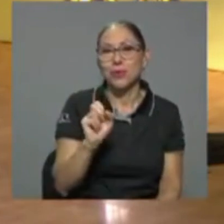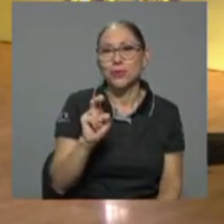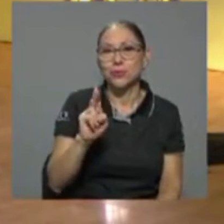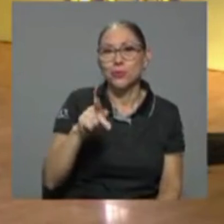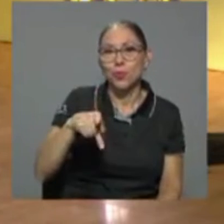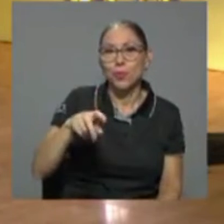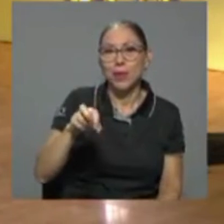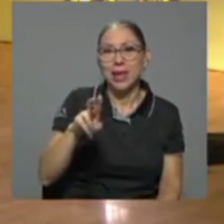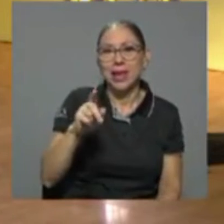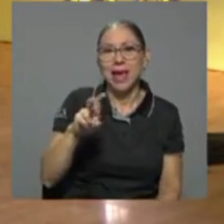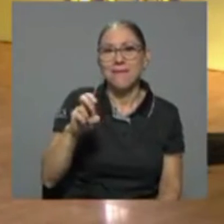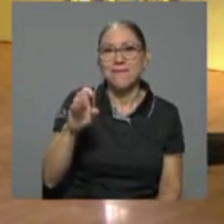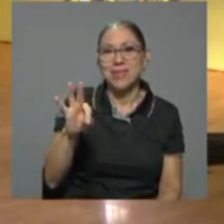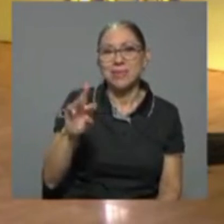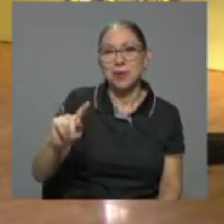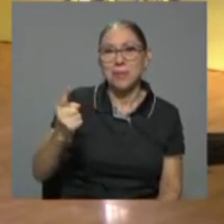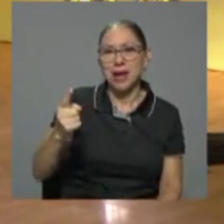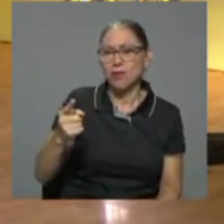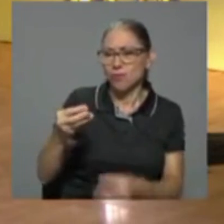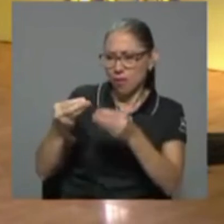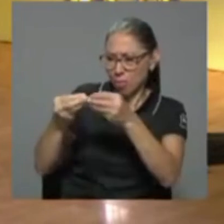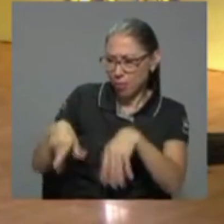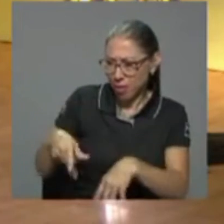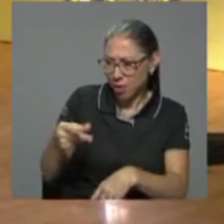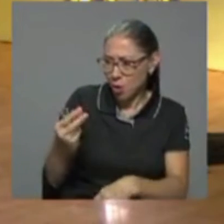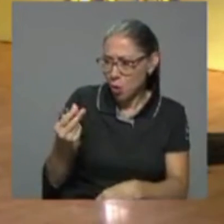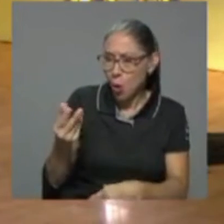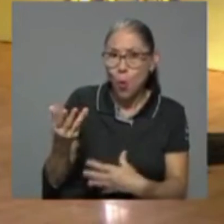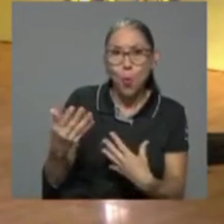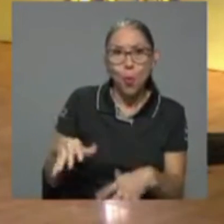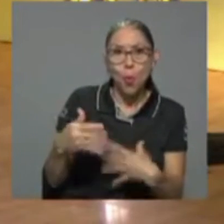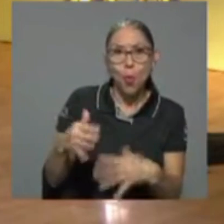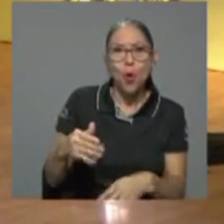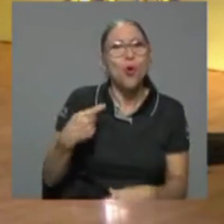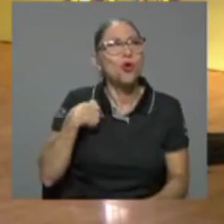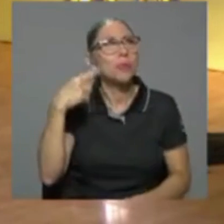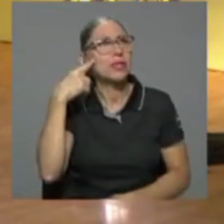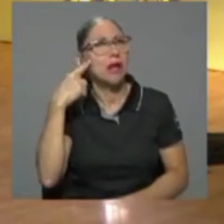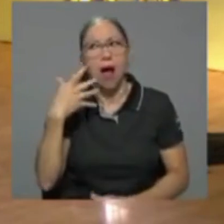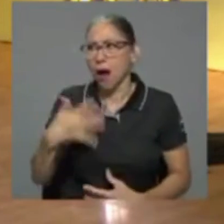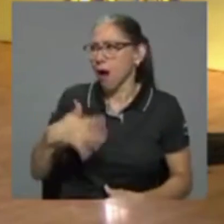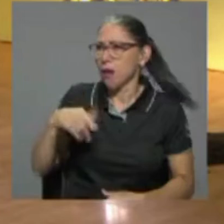Que uno diría, bueno, pues este estado tan endeudado